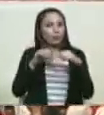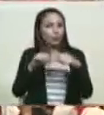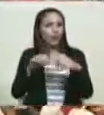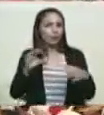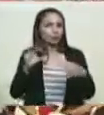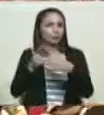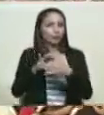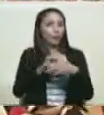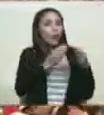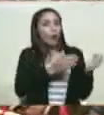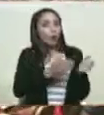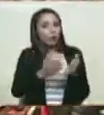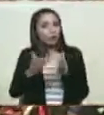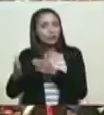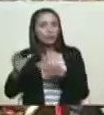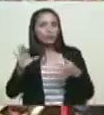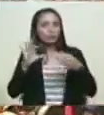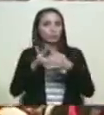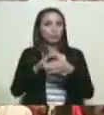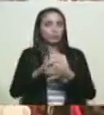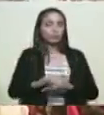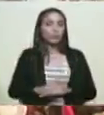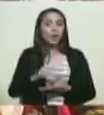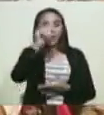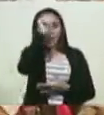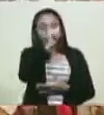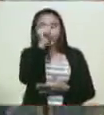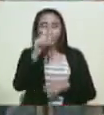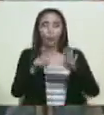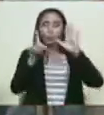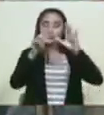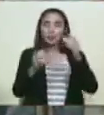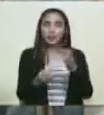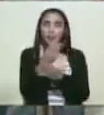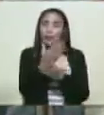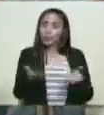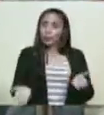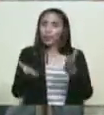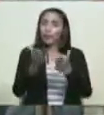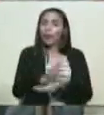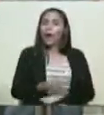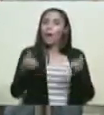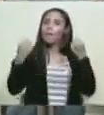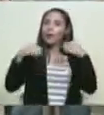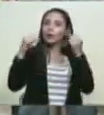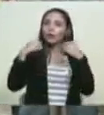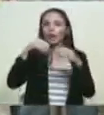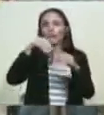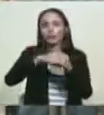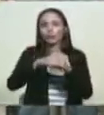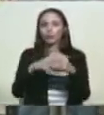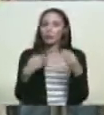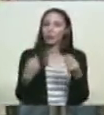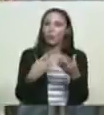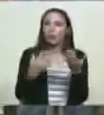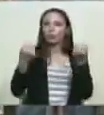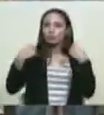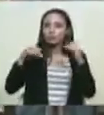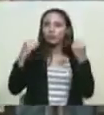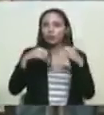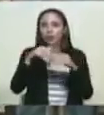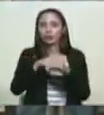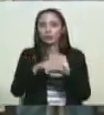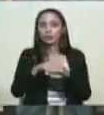máxima organización. El próximo domingo 6 de mayo vamos al simulacro electoral. Y